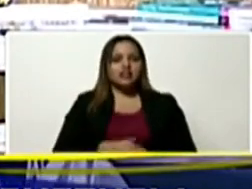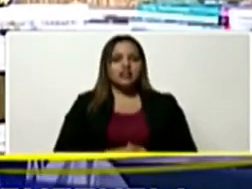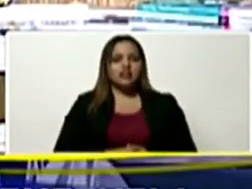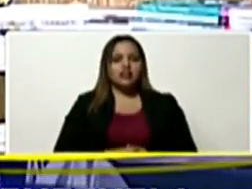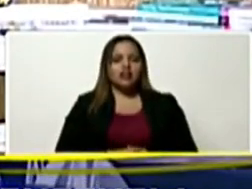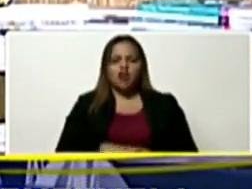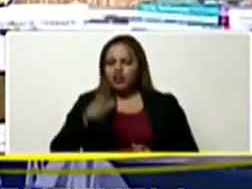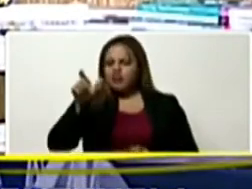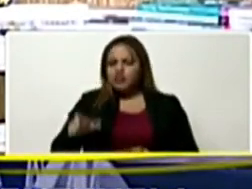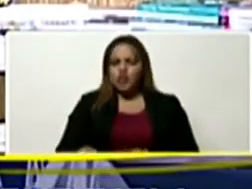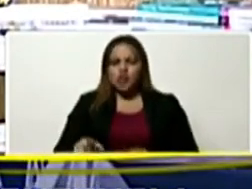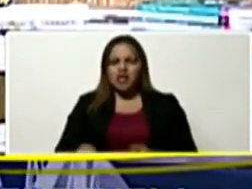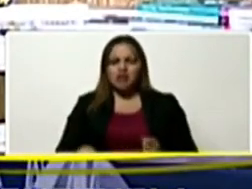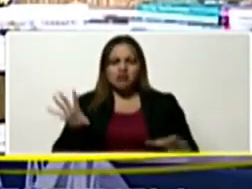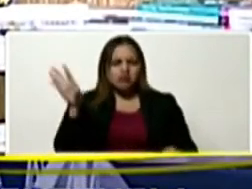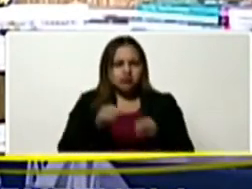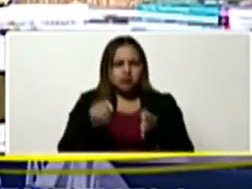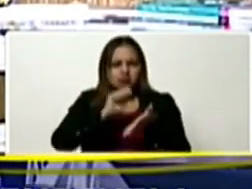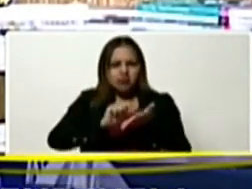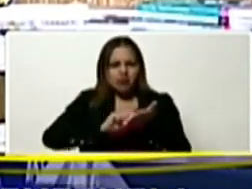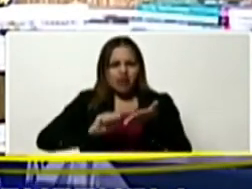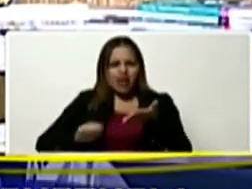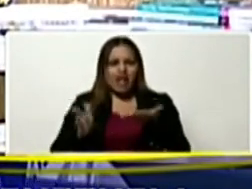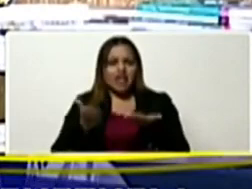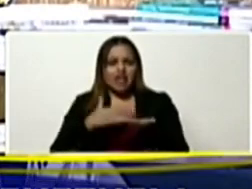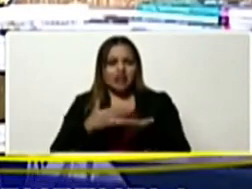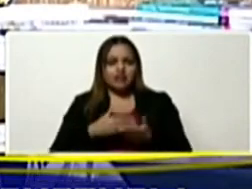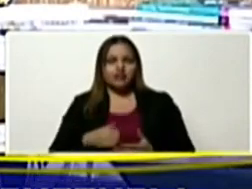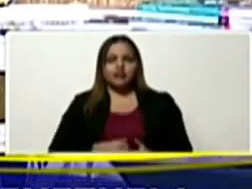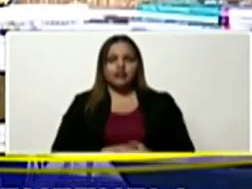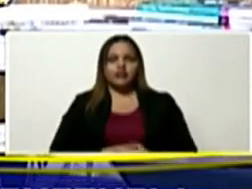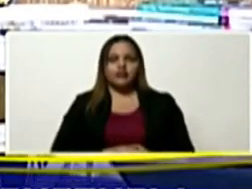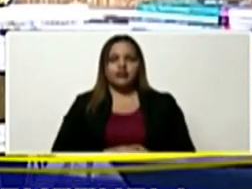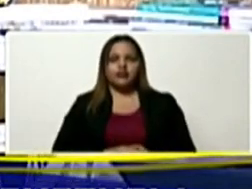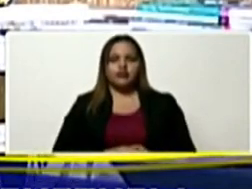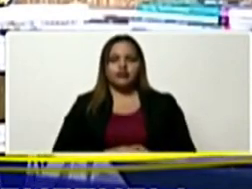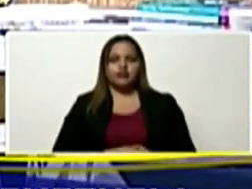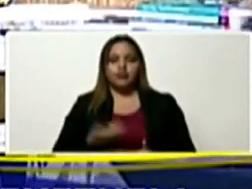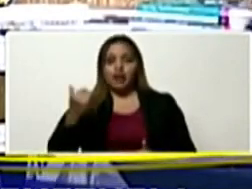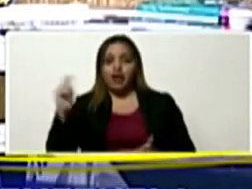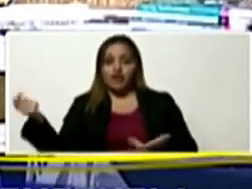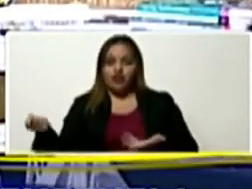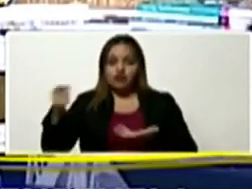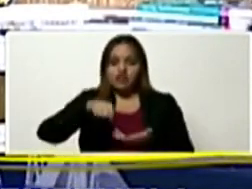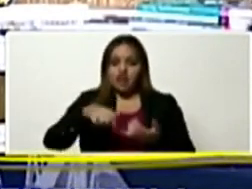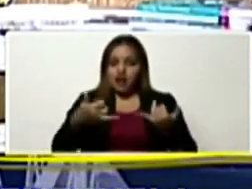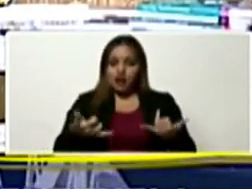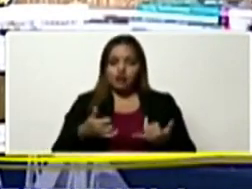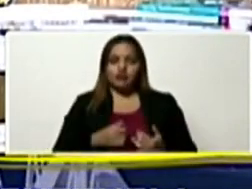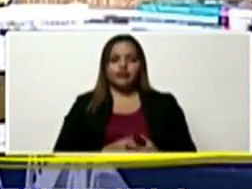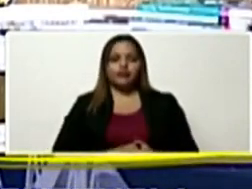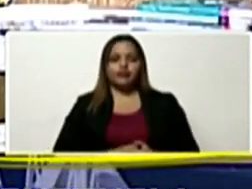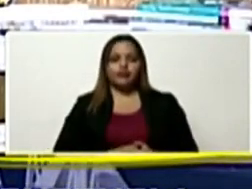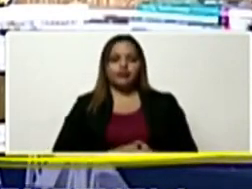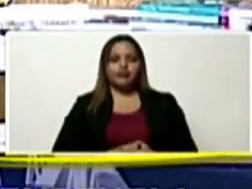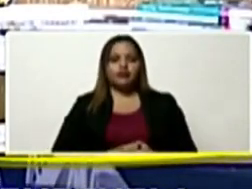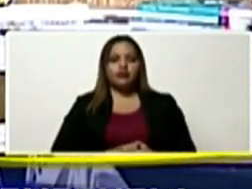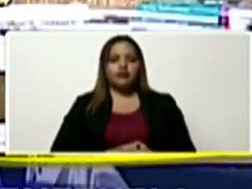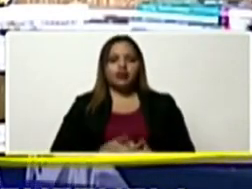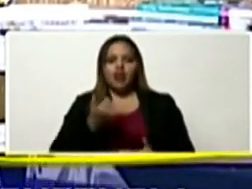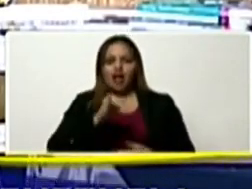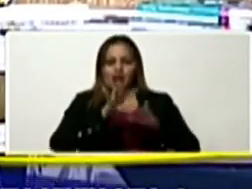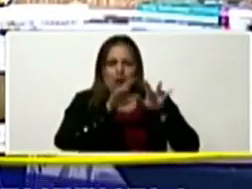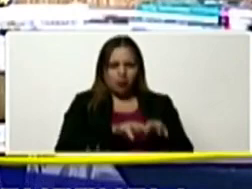las editoras de este libro que se va a bautizar en este momento, se está